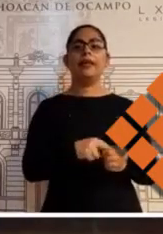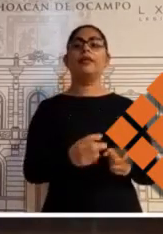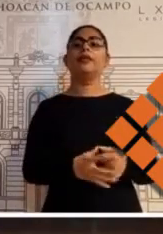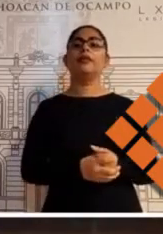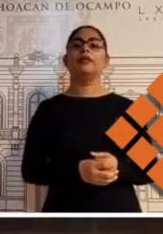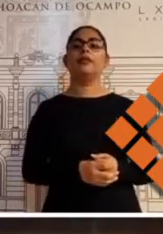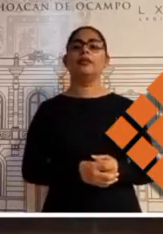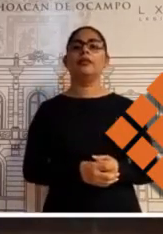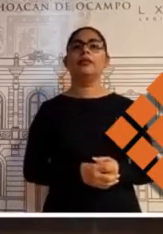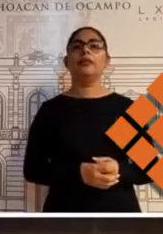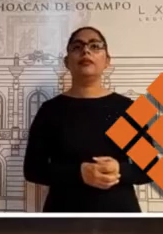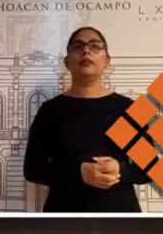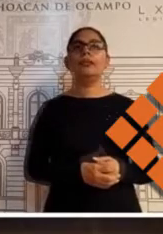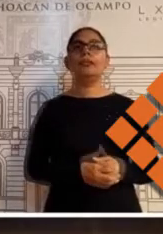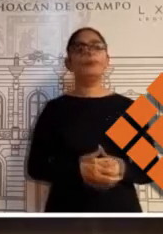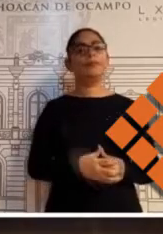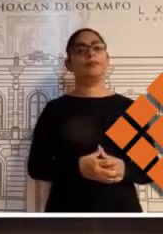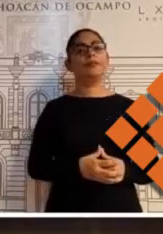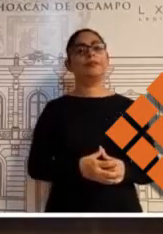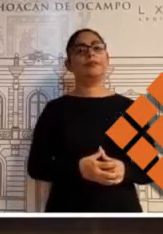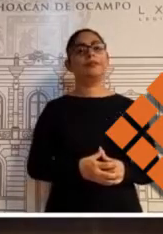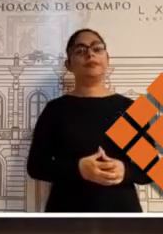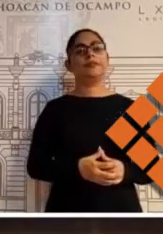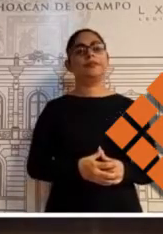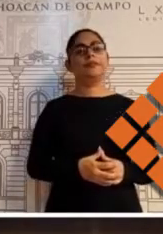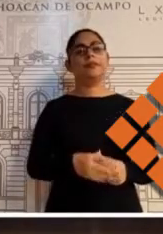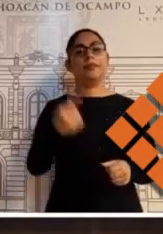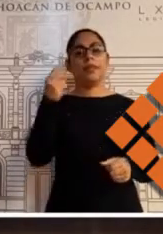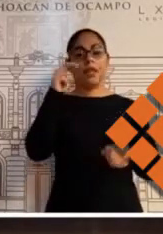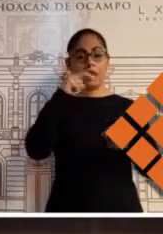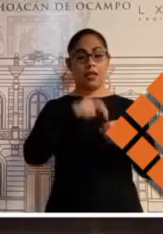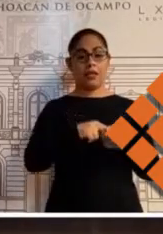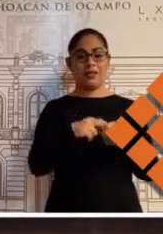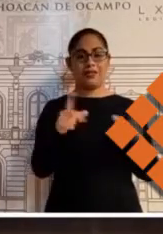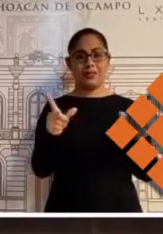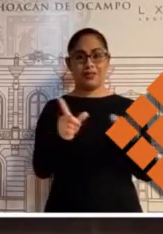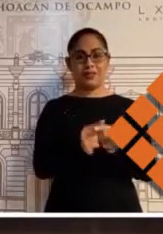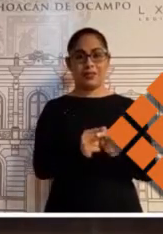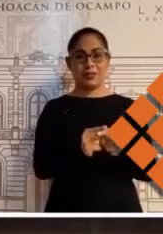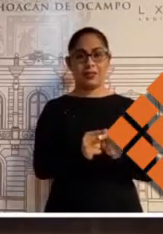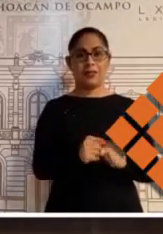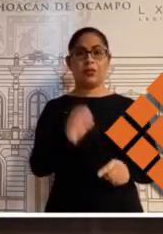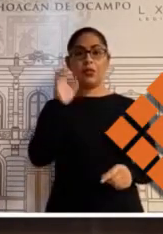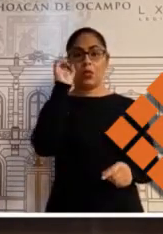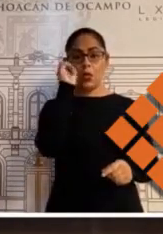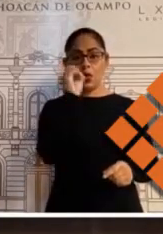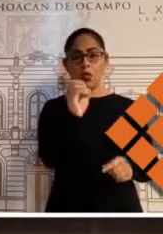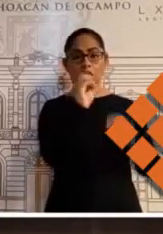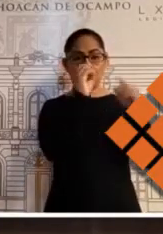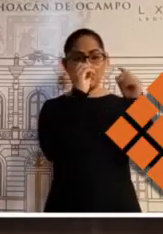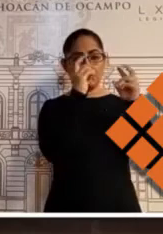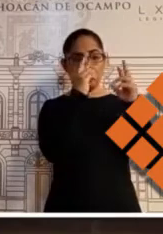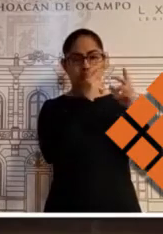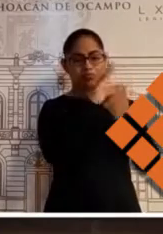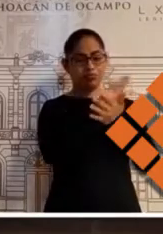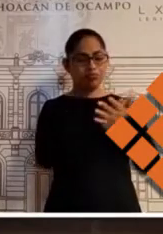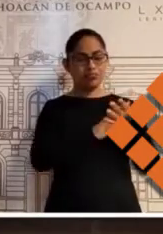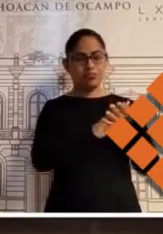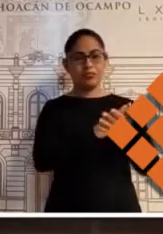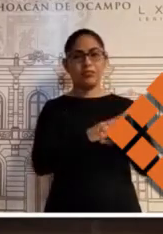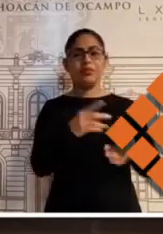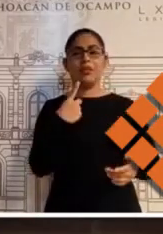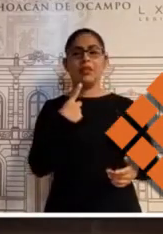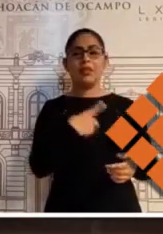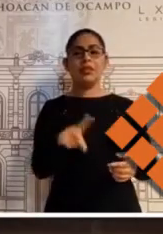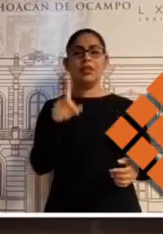el año inmediato. El corte o la reducción del suministro